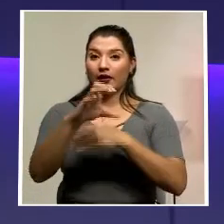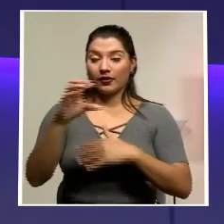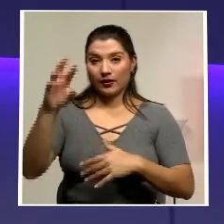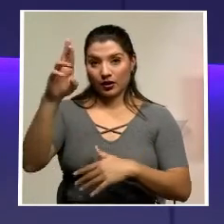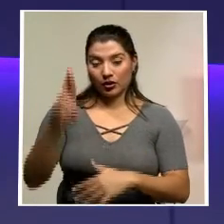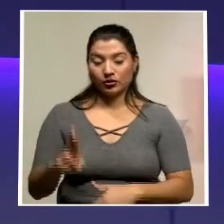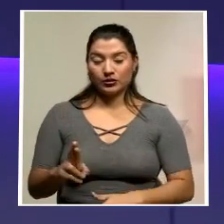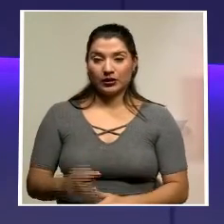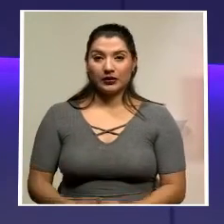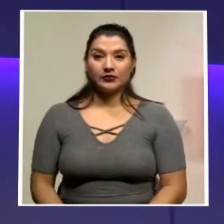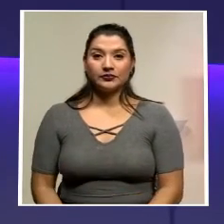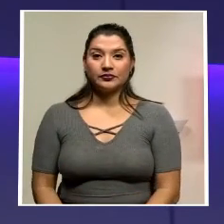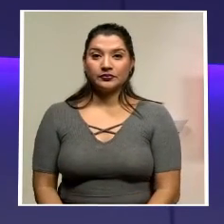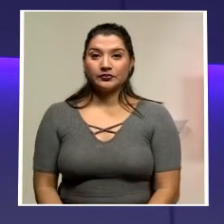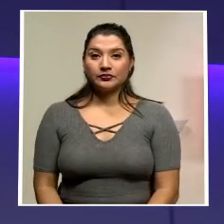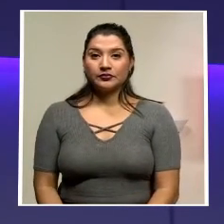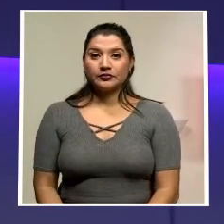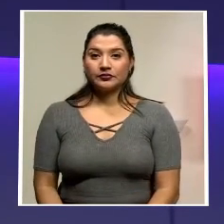pública de Costa Rica.